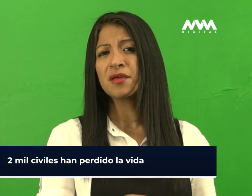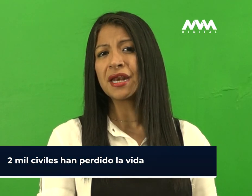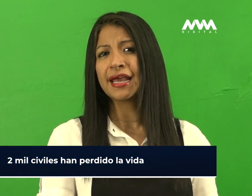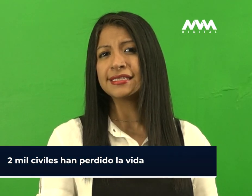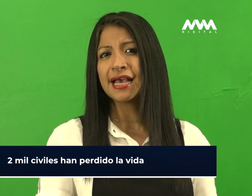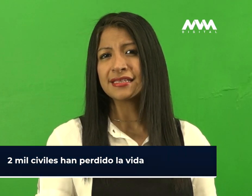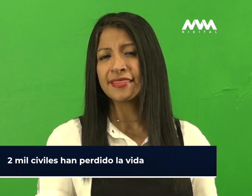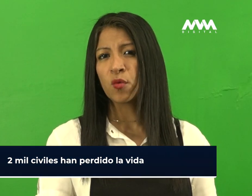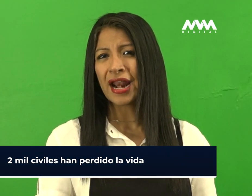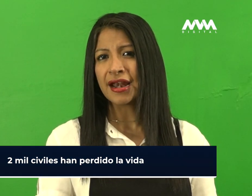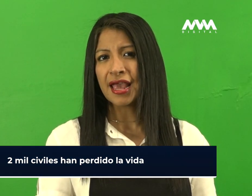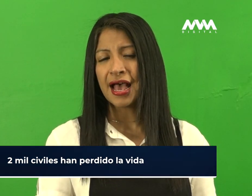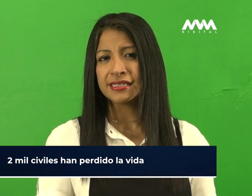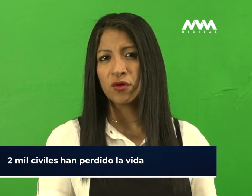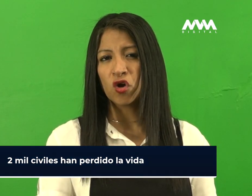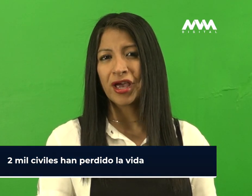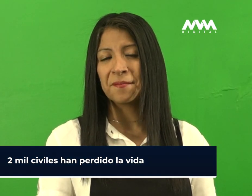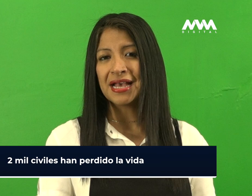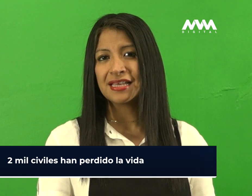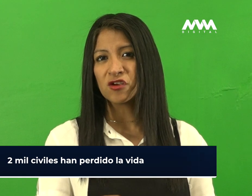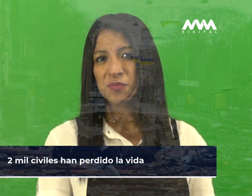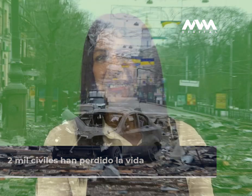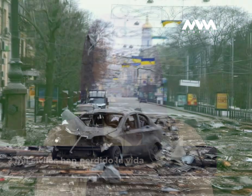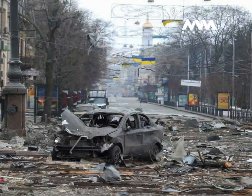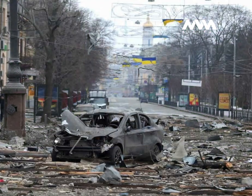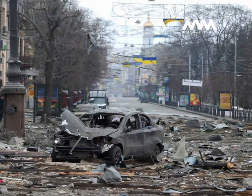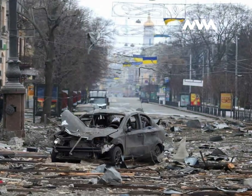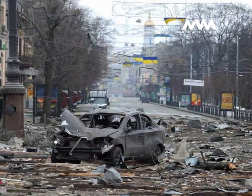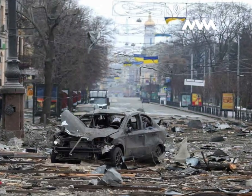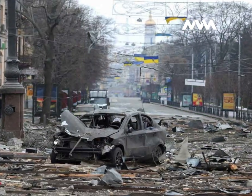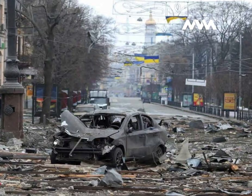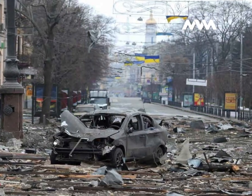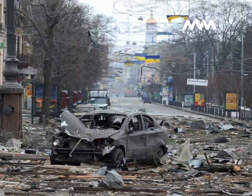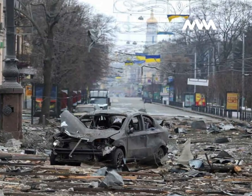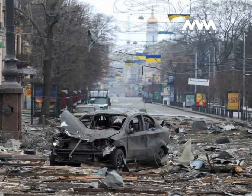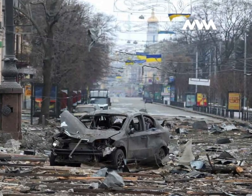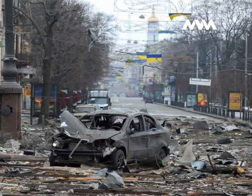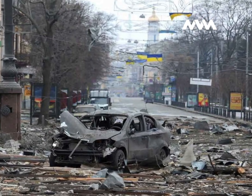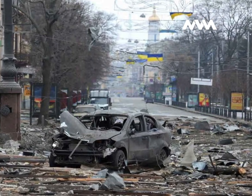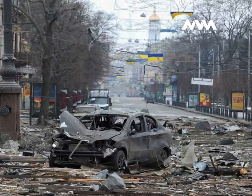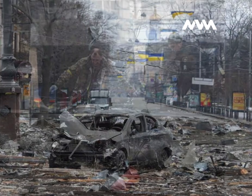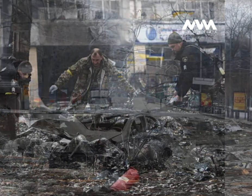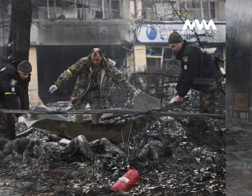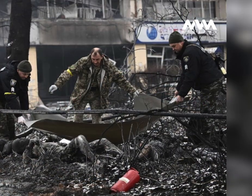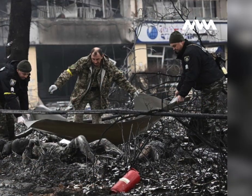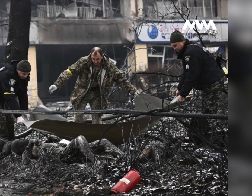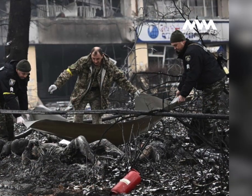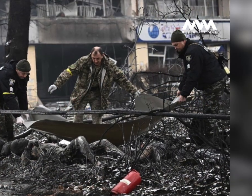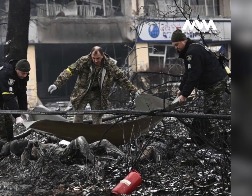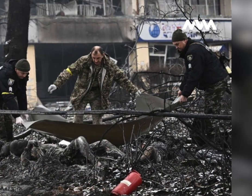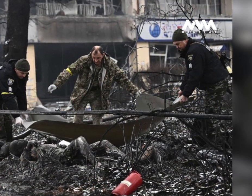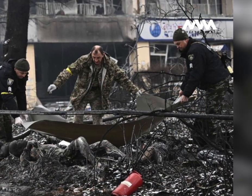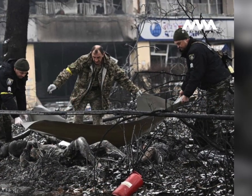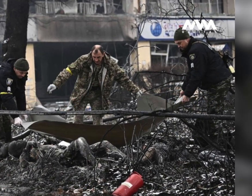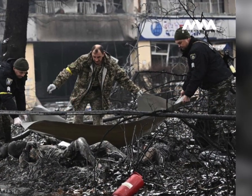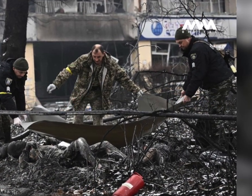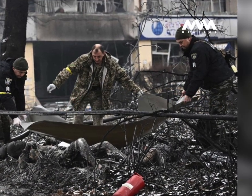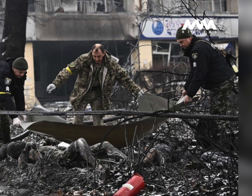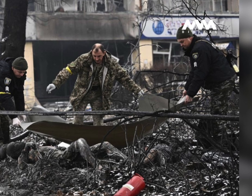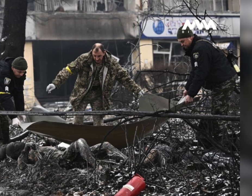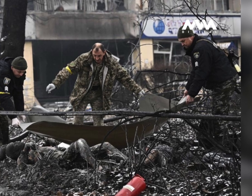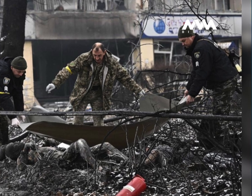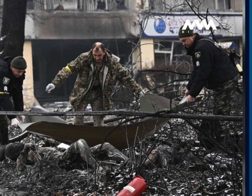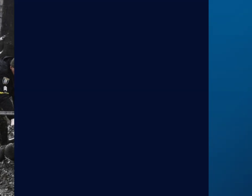El Servicio de Emergencias de Ucrania aseguró que más de 2.000 civiles han perdido la vida desde que comenzó la ofensiva militar rusa el